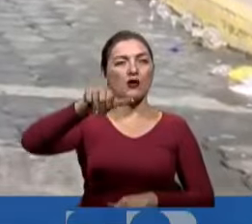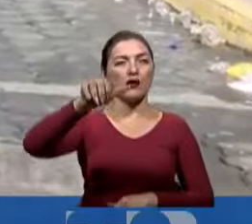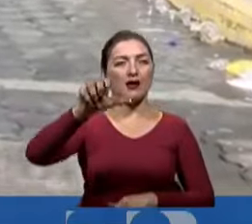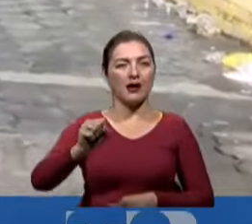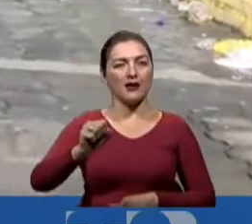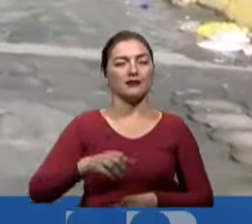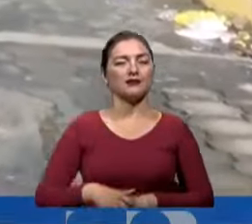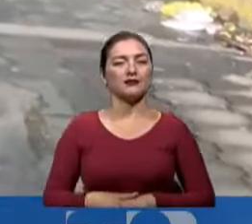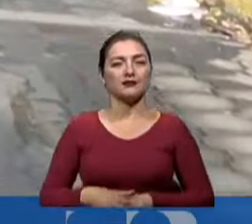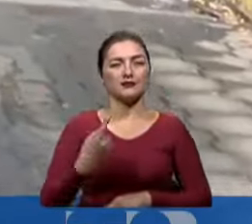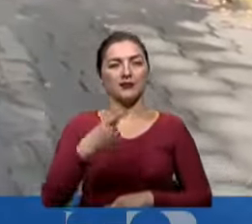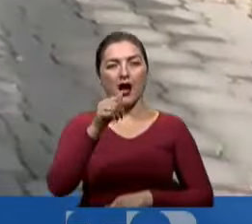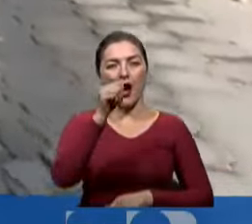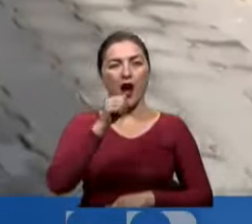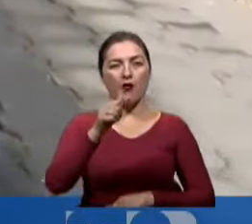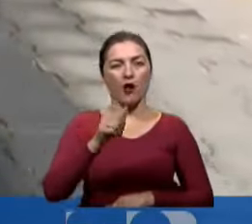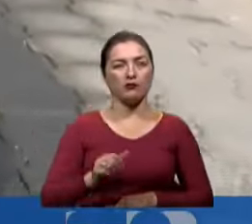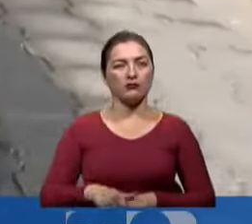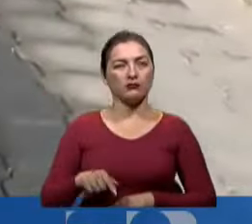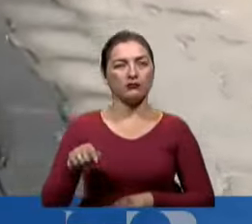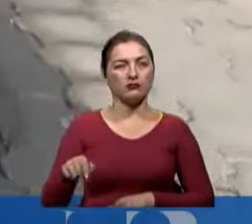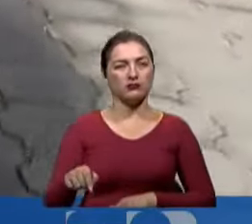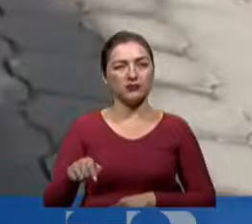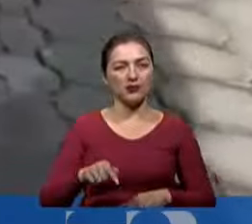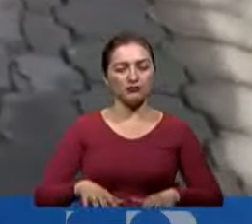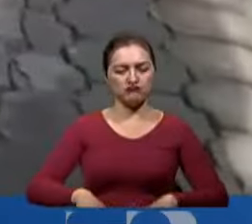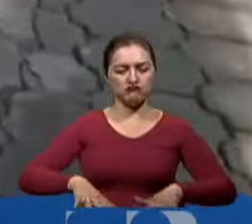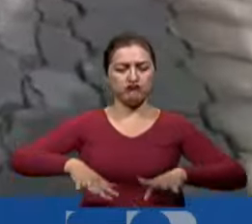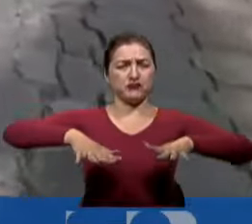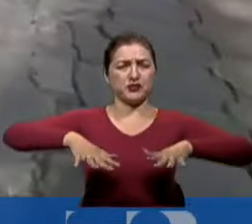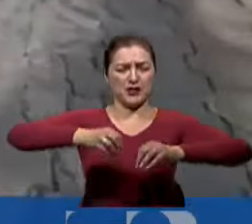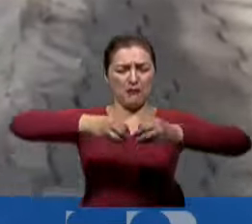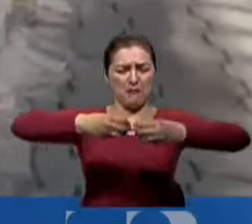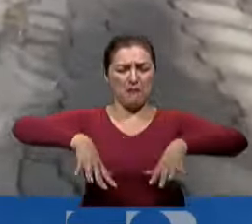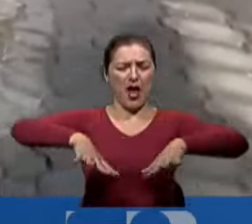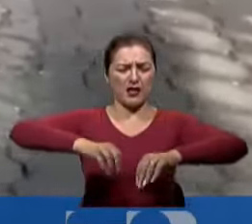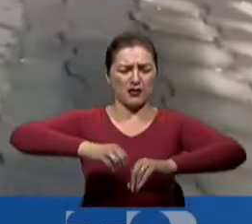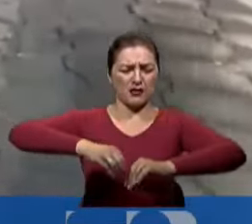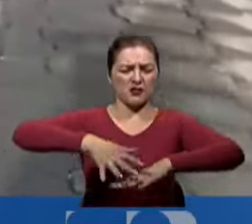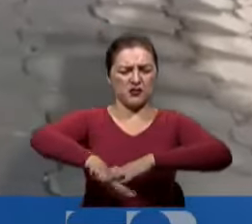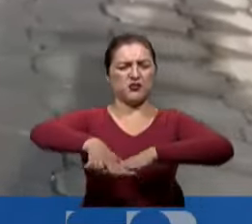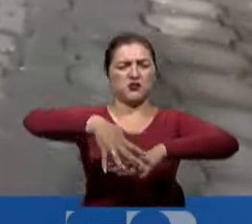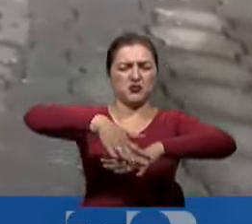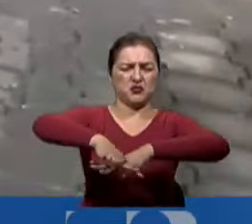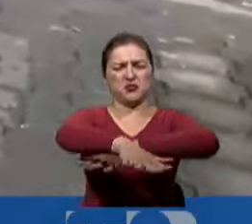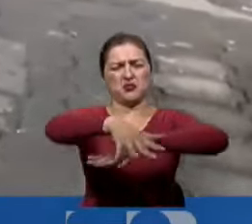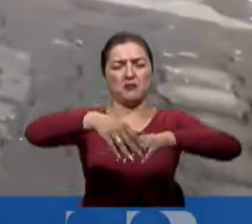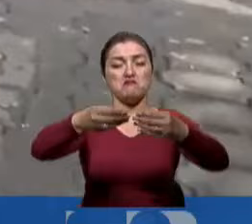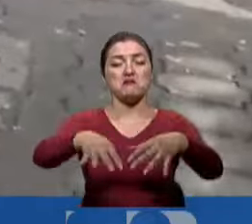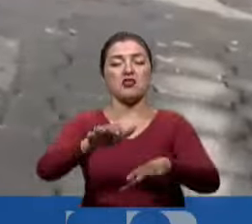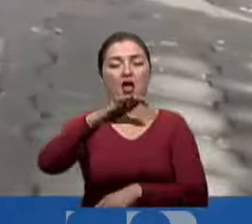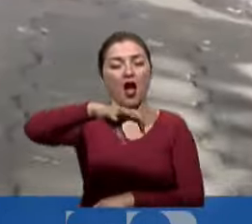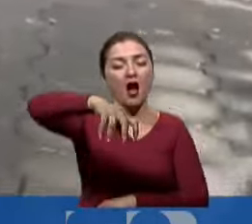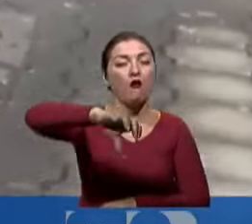vean detrás de mí la fuga de agua que ya afecta a los moradores de este sector por al menos 5 días, y es que en las calles se